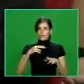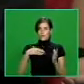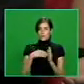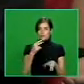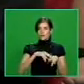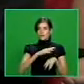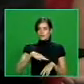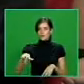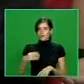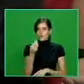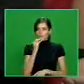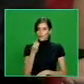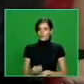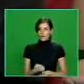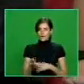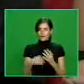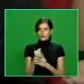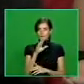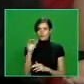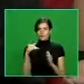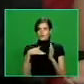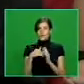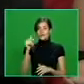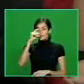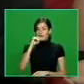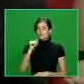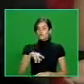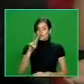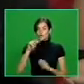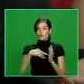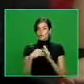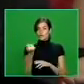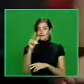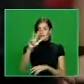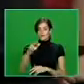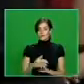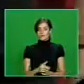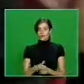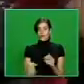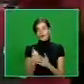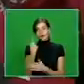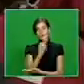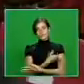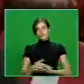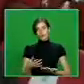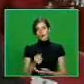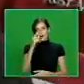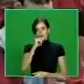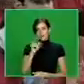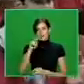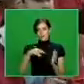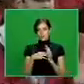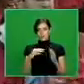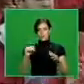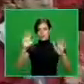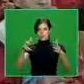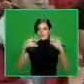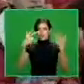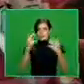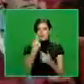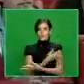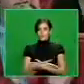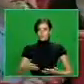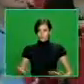niños y jóvenes a 500.000 este año 2013 y vamos a llegar a un millón en el año 2018 a